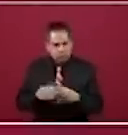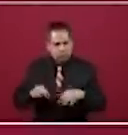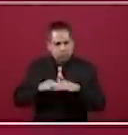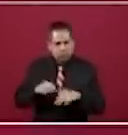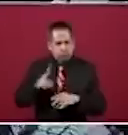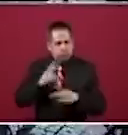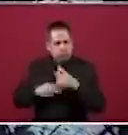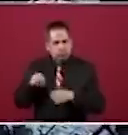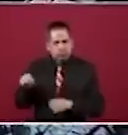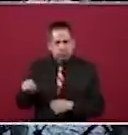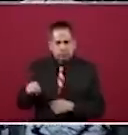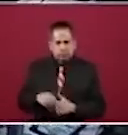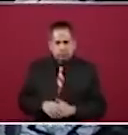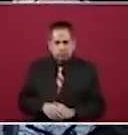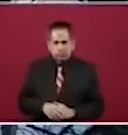que…